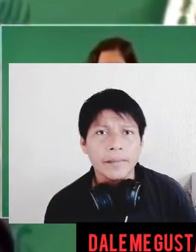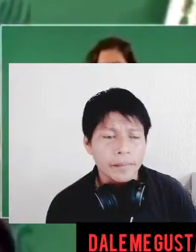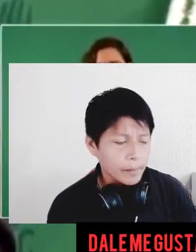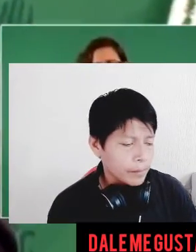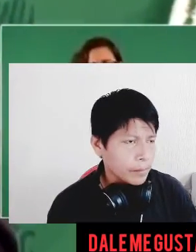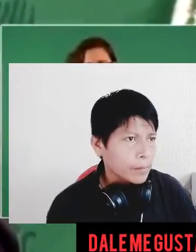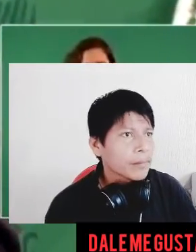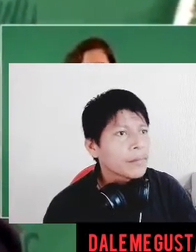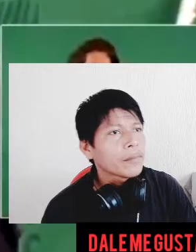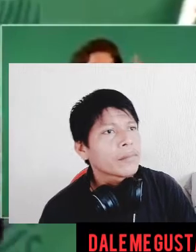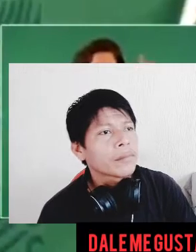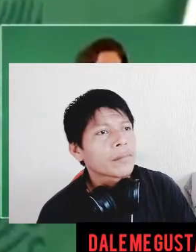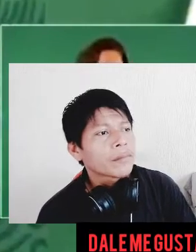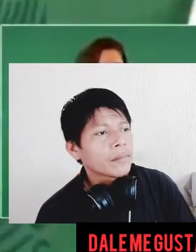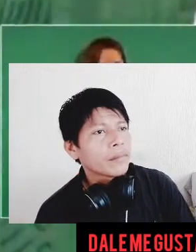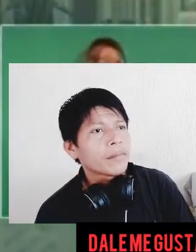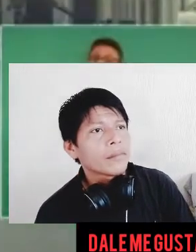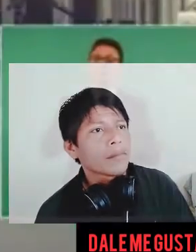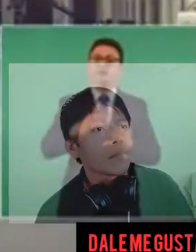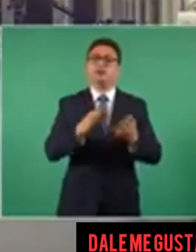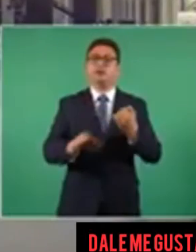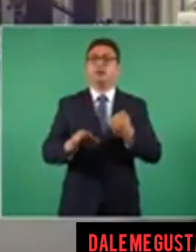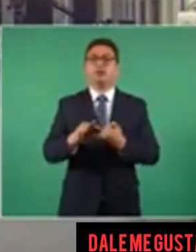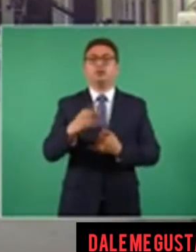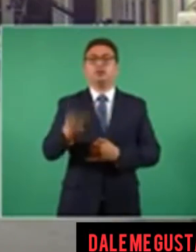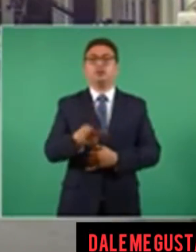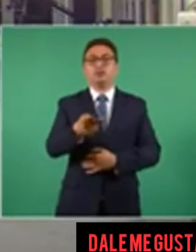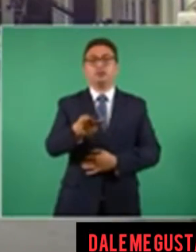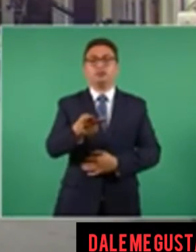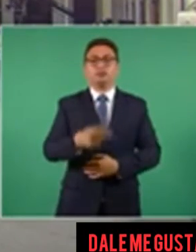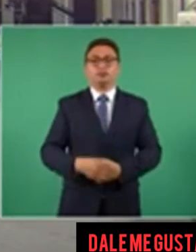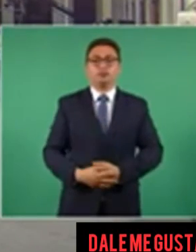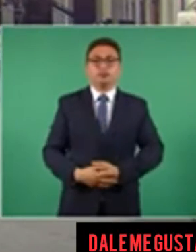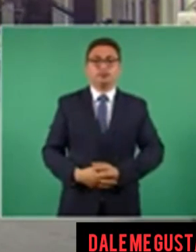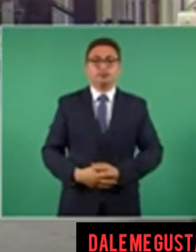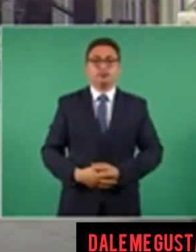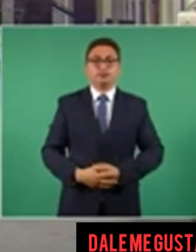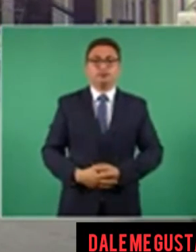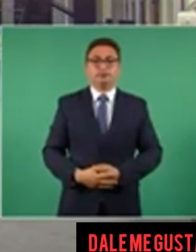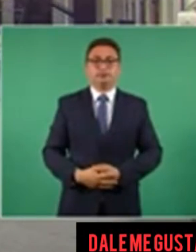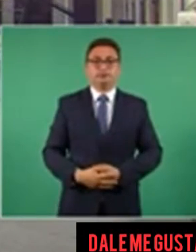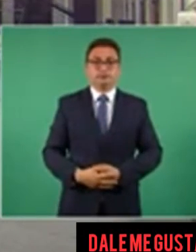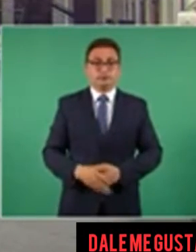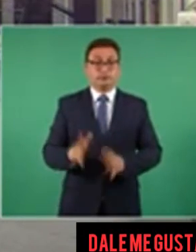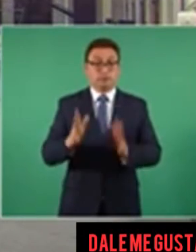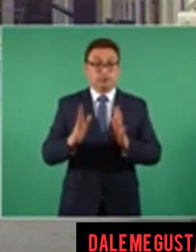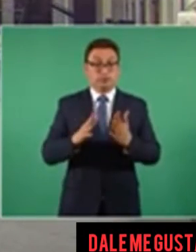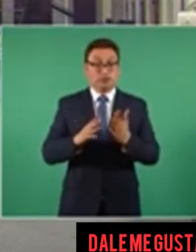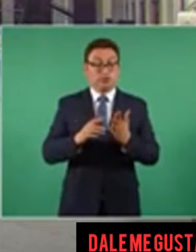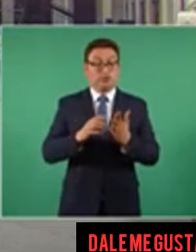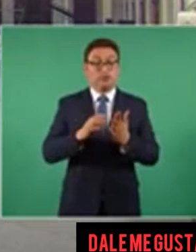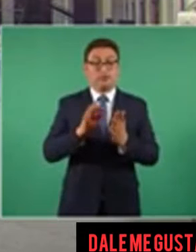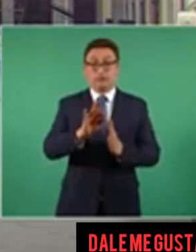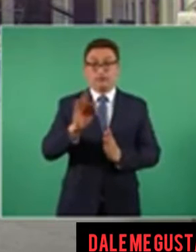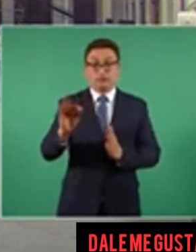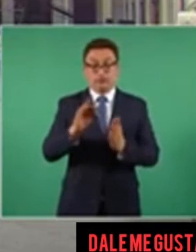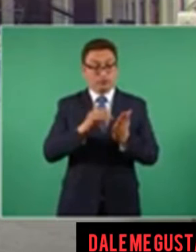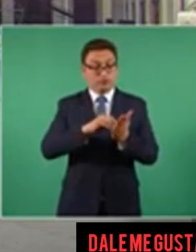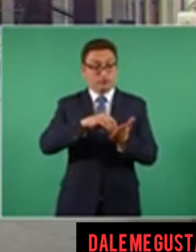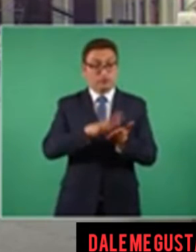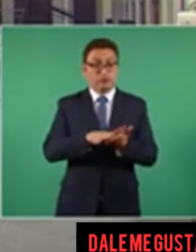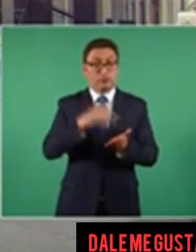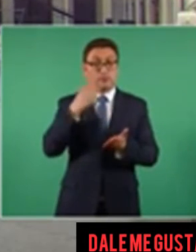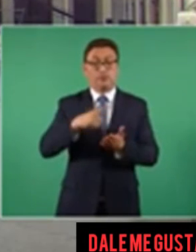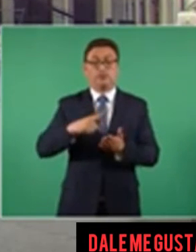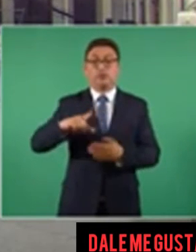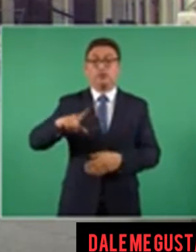mañanera. Por último, preguntarle si ya se tiene agendada o usted ya ha tenido acercamiento con